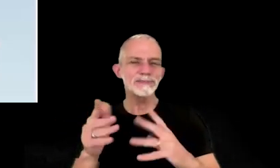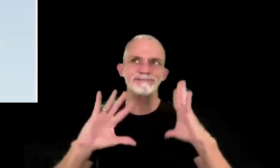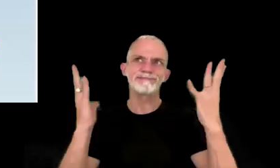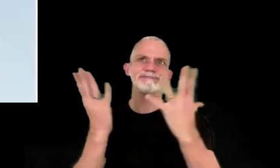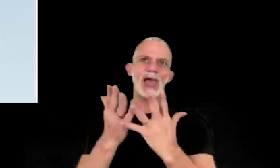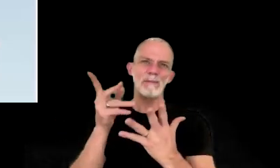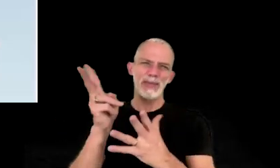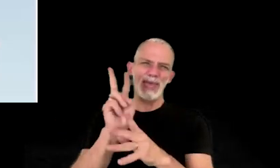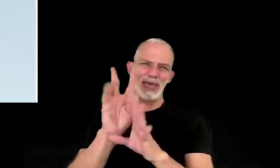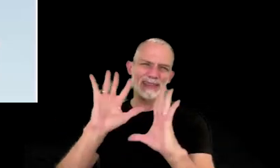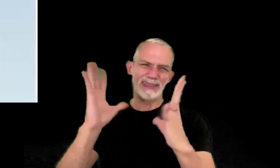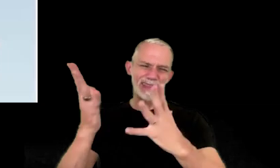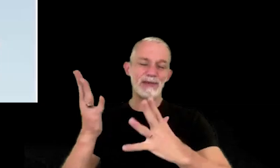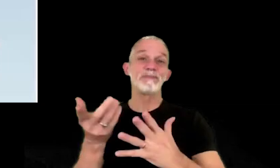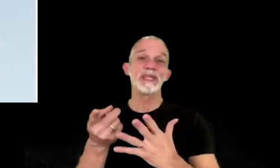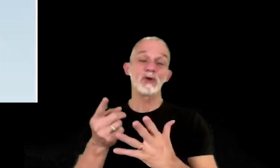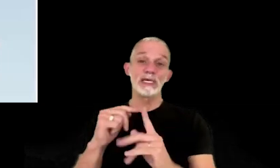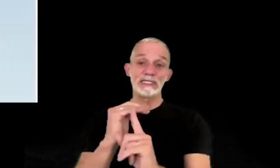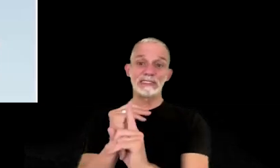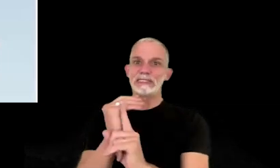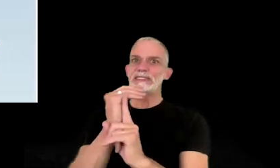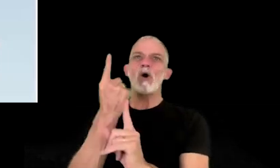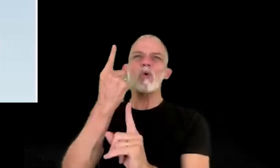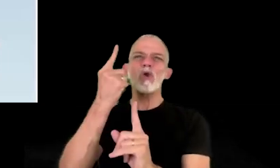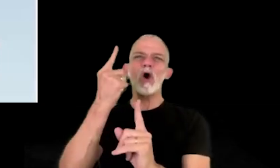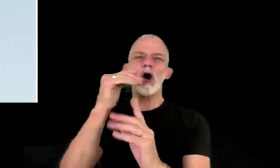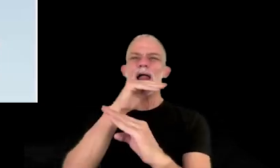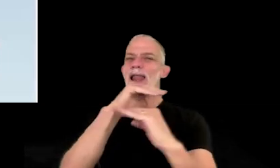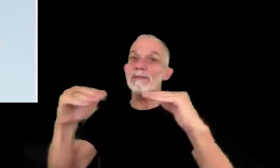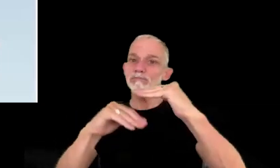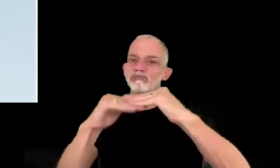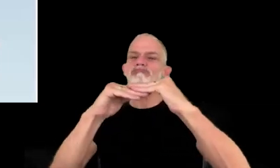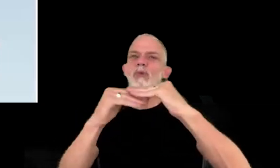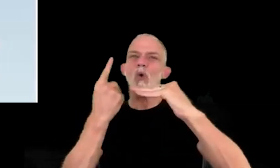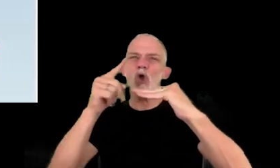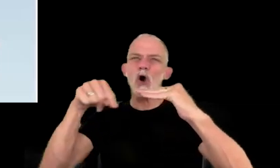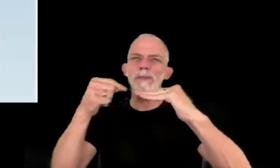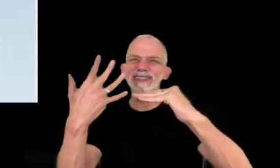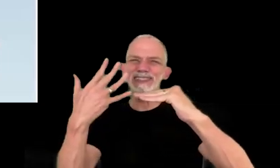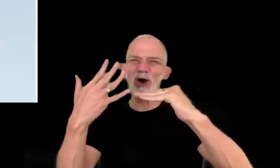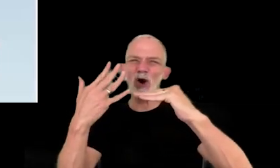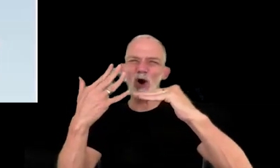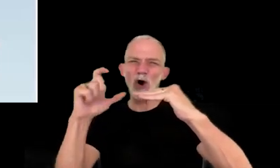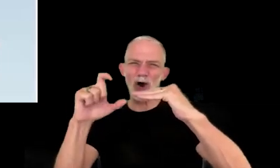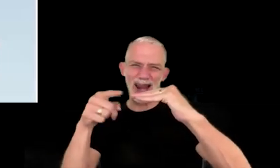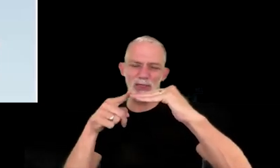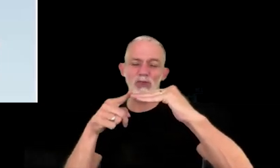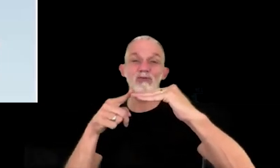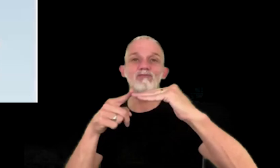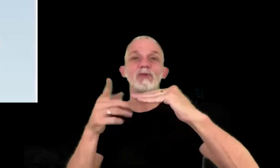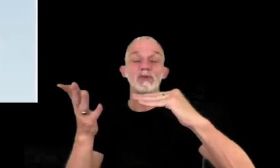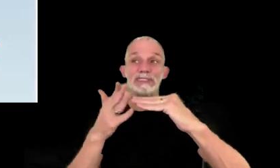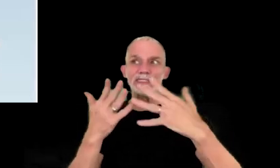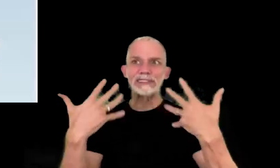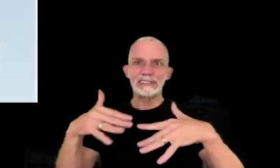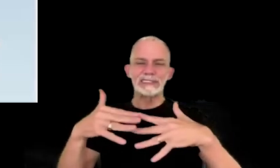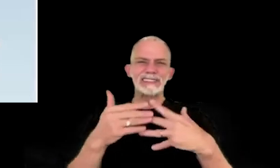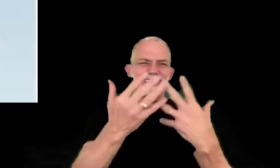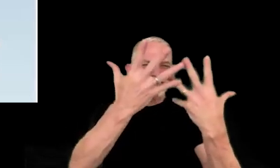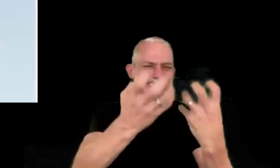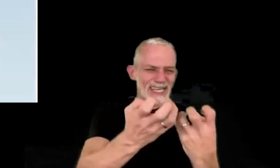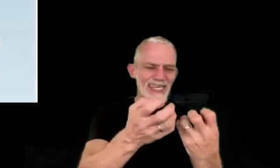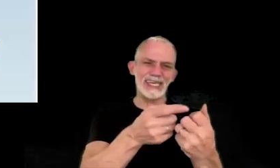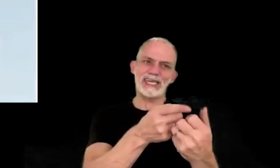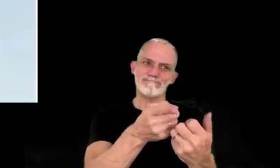ambiental. Entonces, acá lo que indica es que el tratamiento que tiene, por ejemplo, el impacto en las sequías